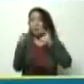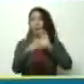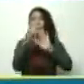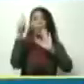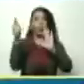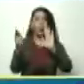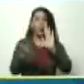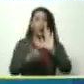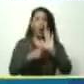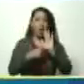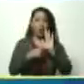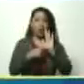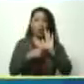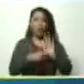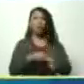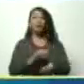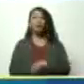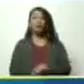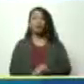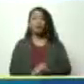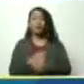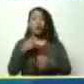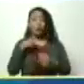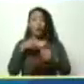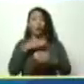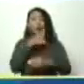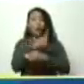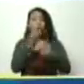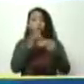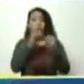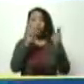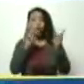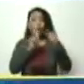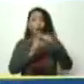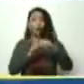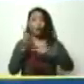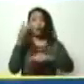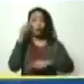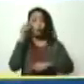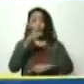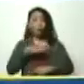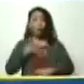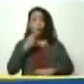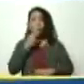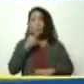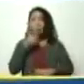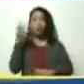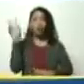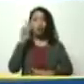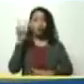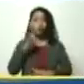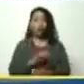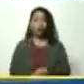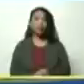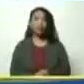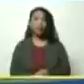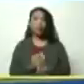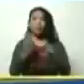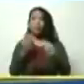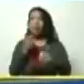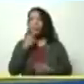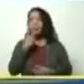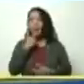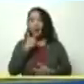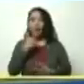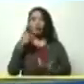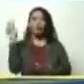general de Barcelona Puerto de la Cruz y lechería que fue lo que recorrí lo que pude ver muy hermosa Venezuela está muy hermosa está muy